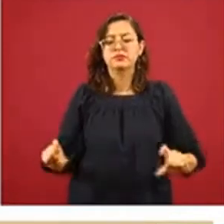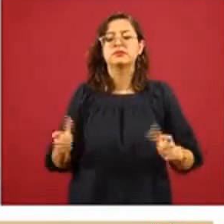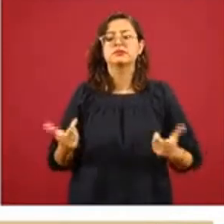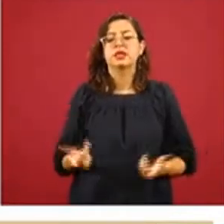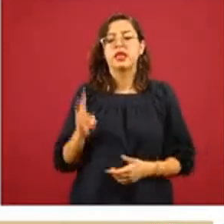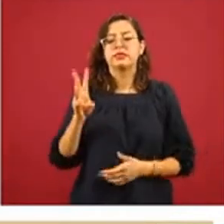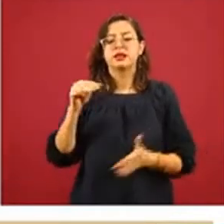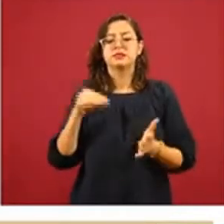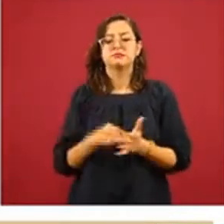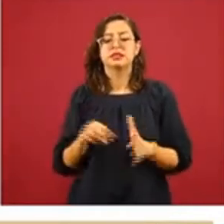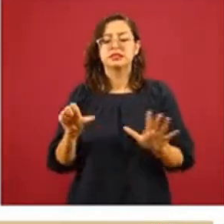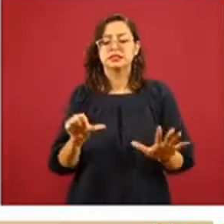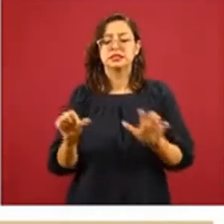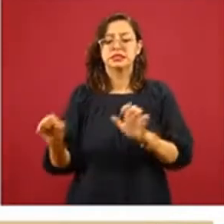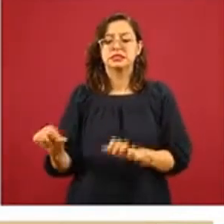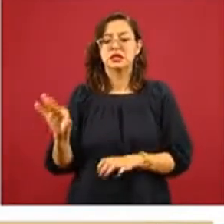ayer